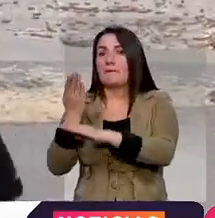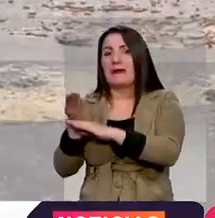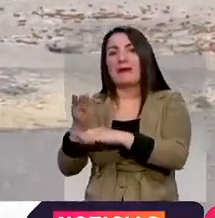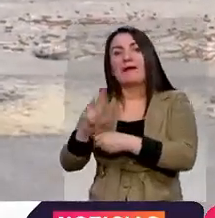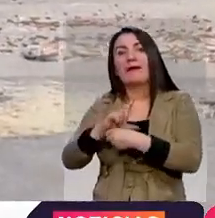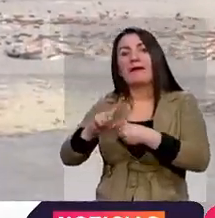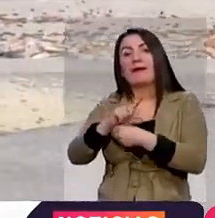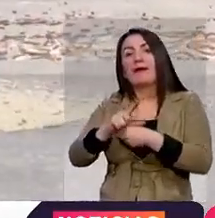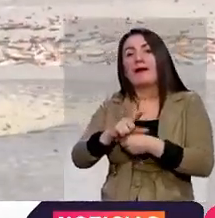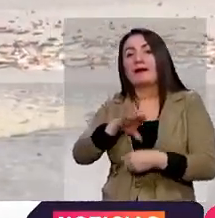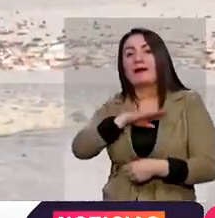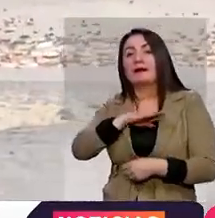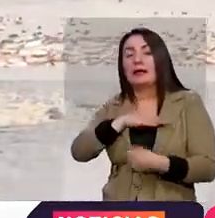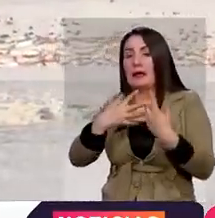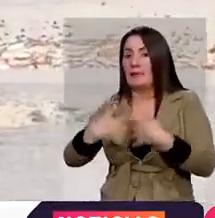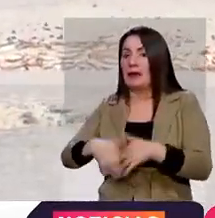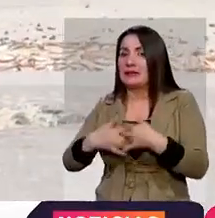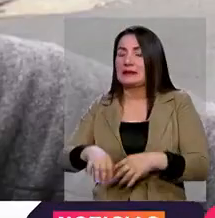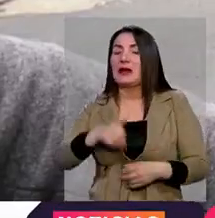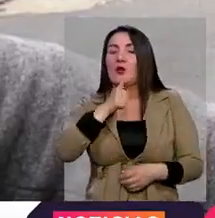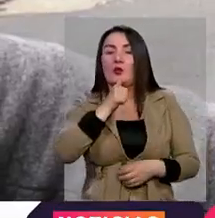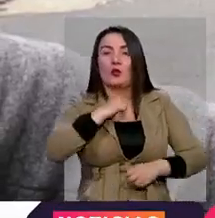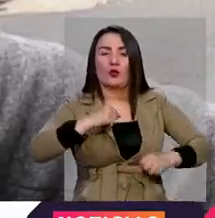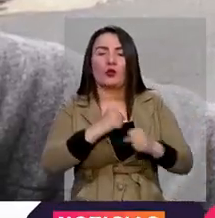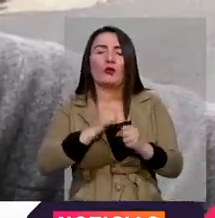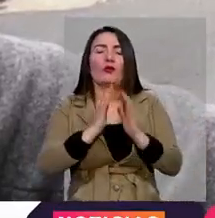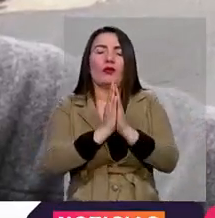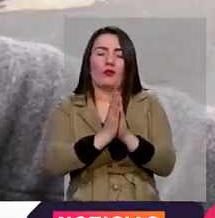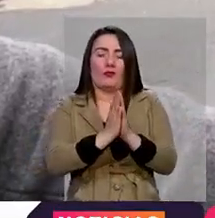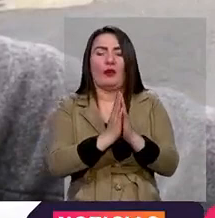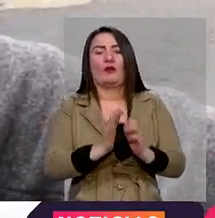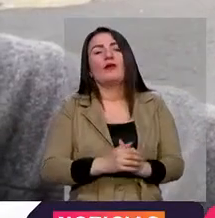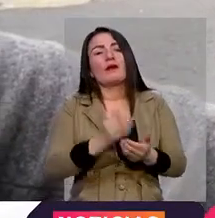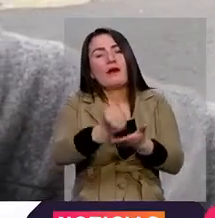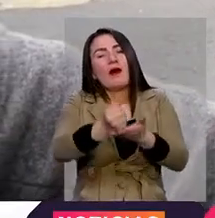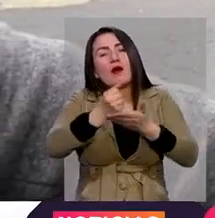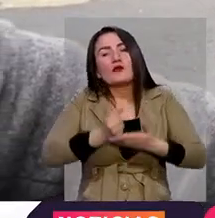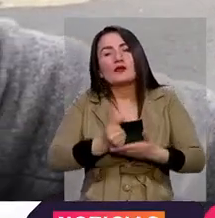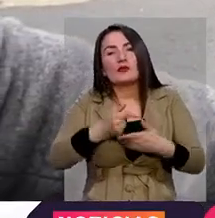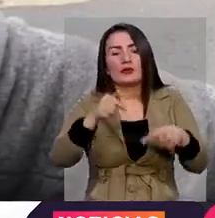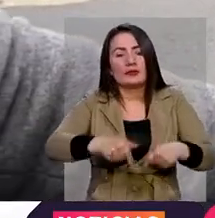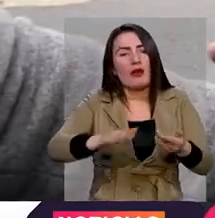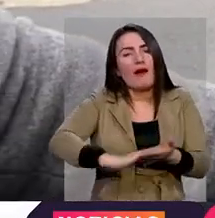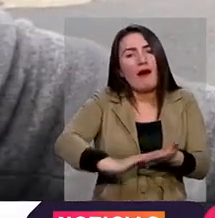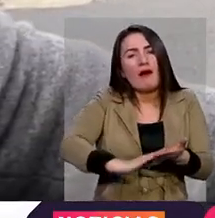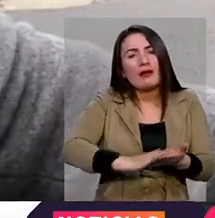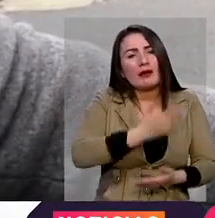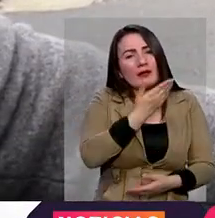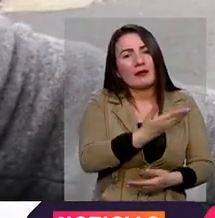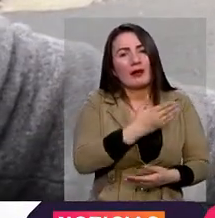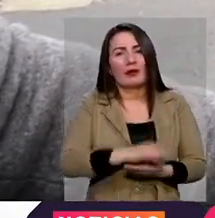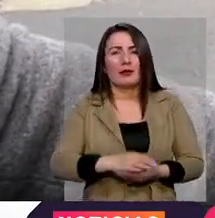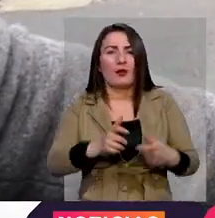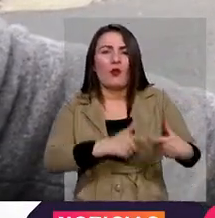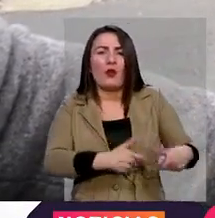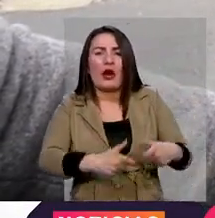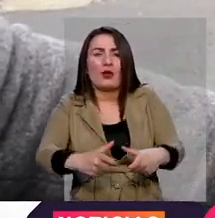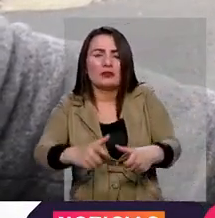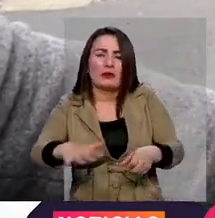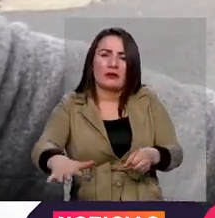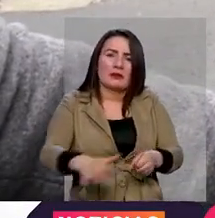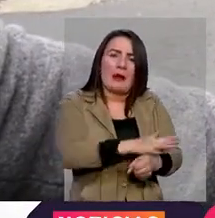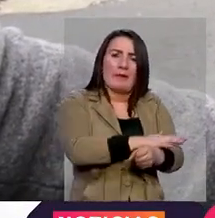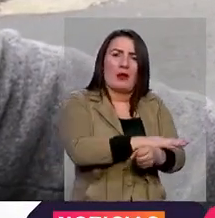local y la empresa del acueducto de Bogotá. Por favor, nos ayuden a intervenir este hueco o estos huecos y que sean